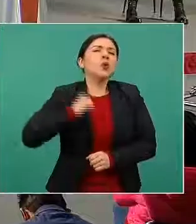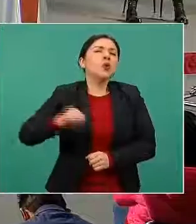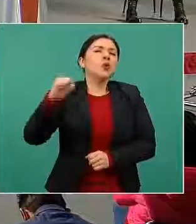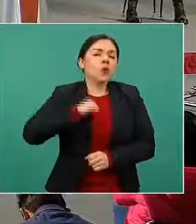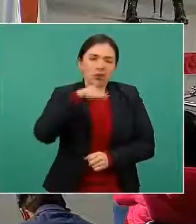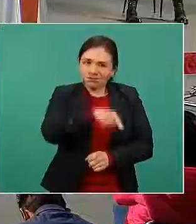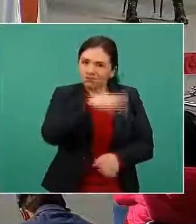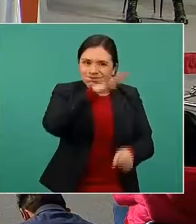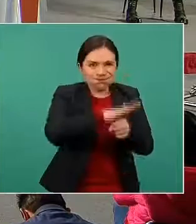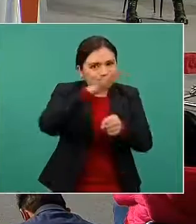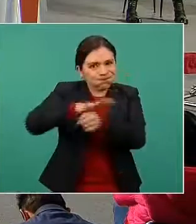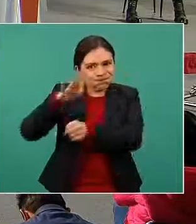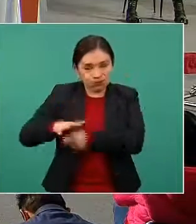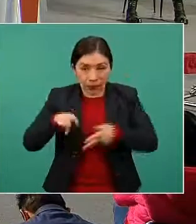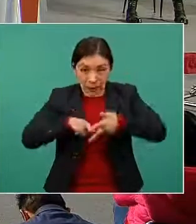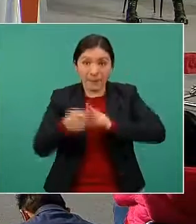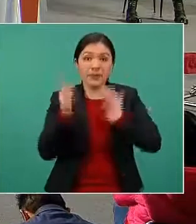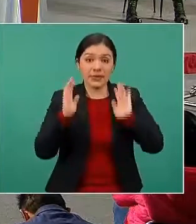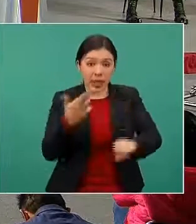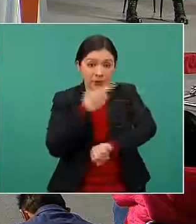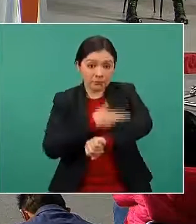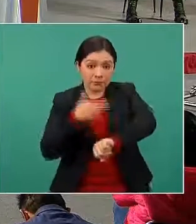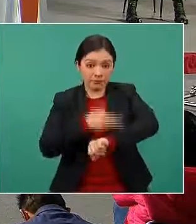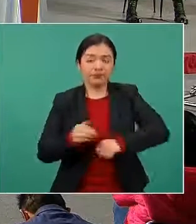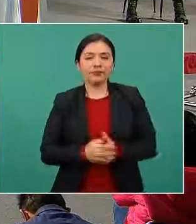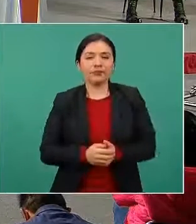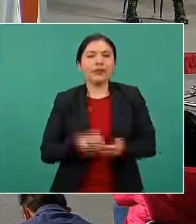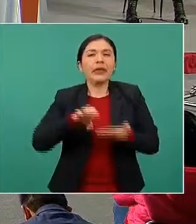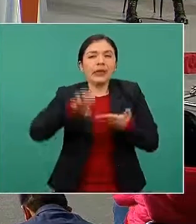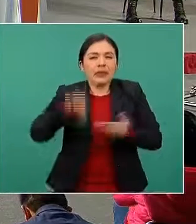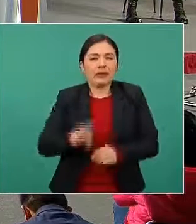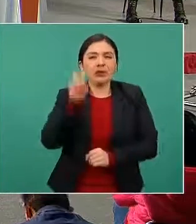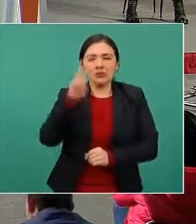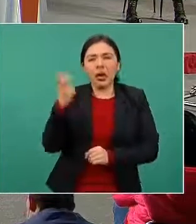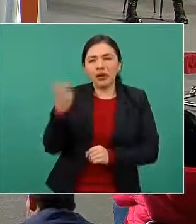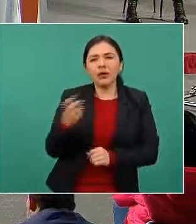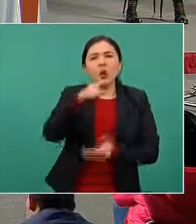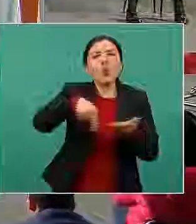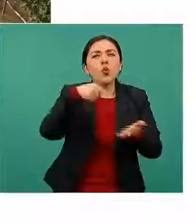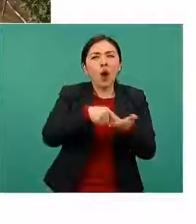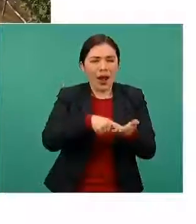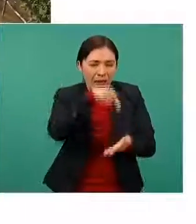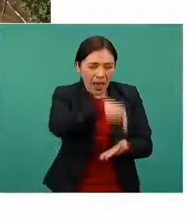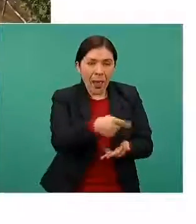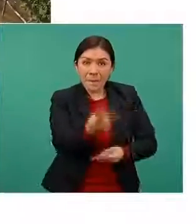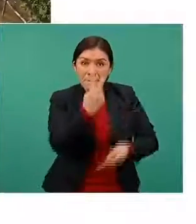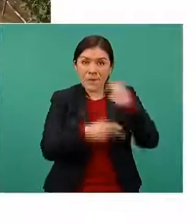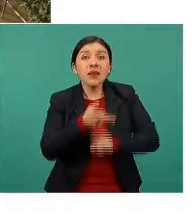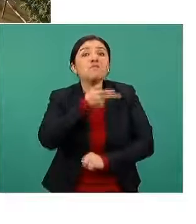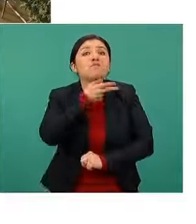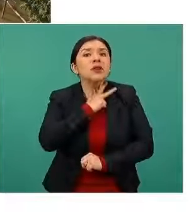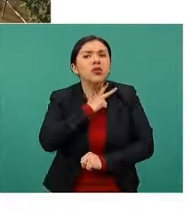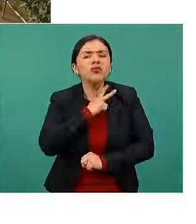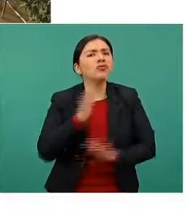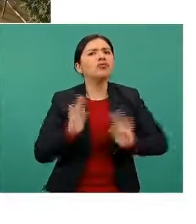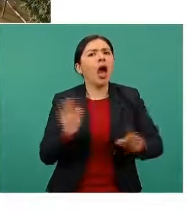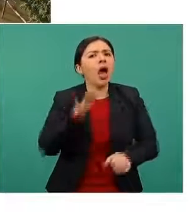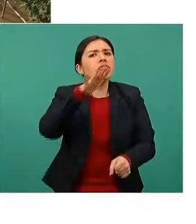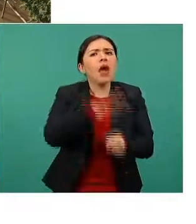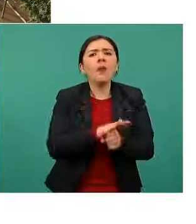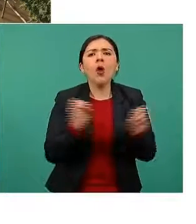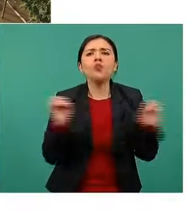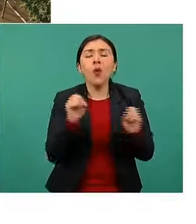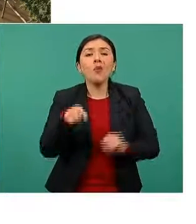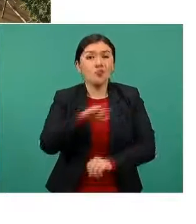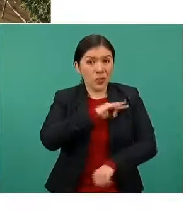Aquí vemos unas gráficas de pozos que ya no están produciendo petróleo, que son un riesgo porque en cualquier